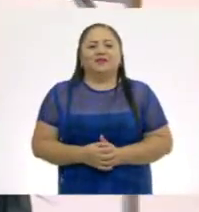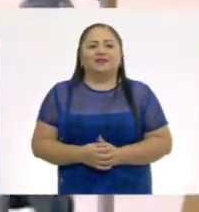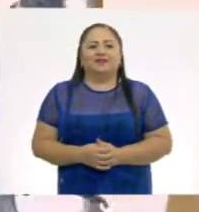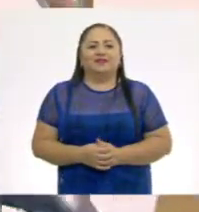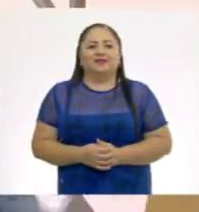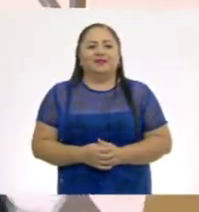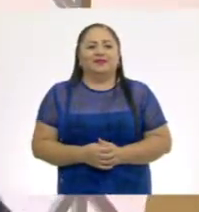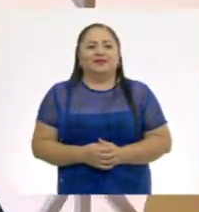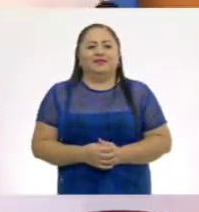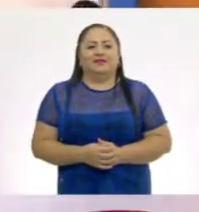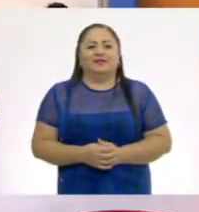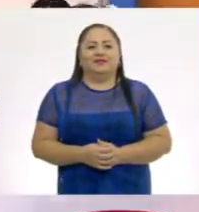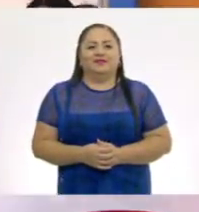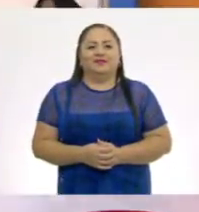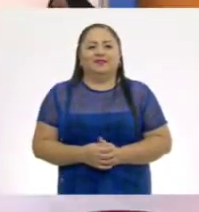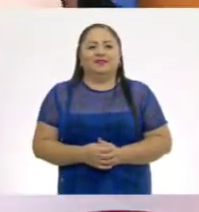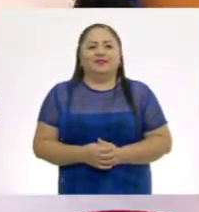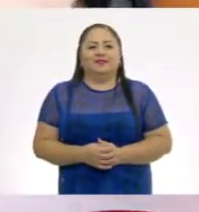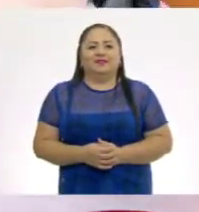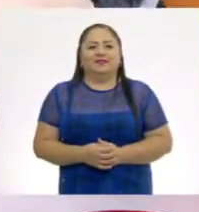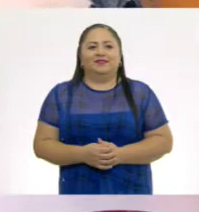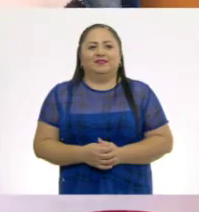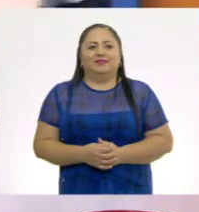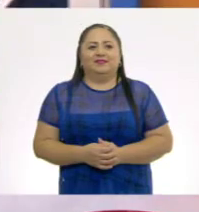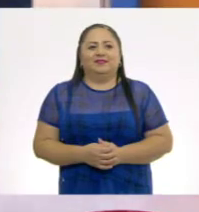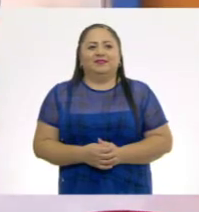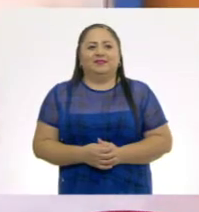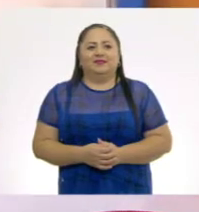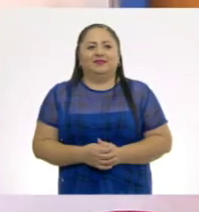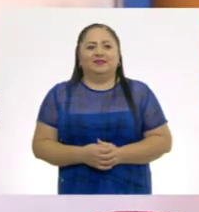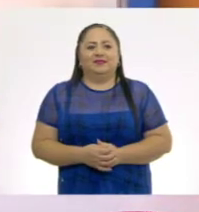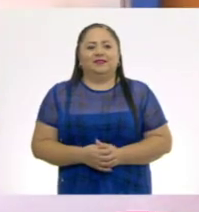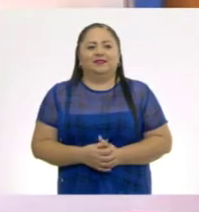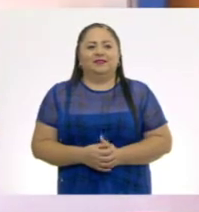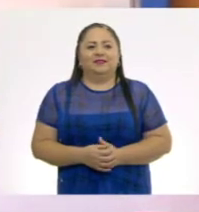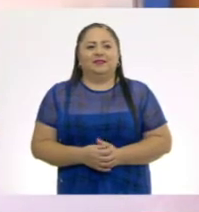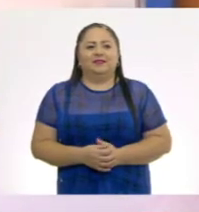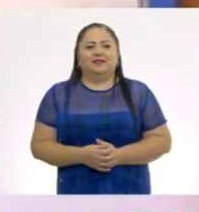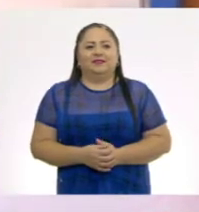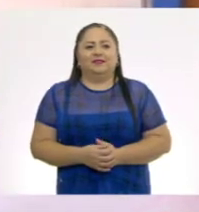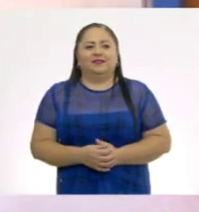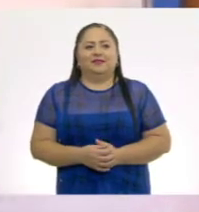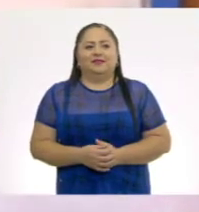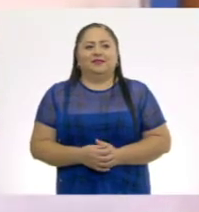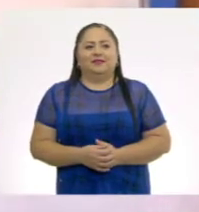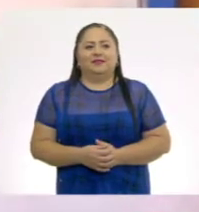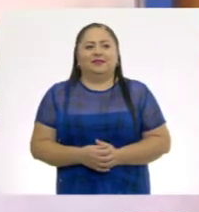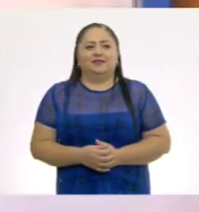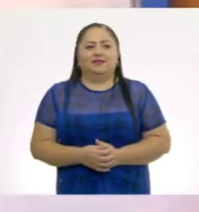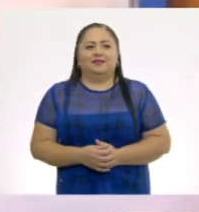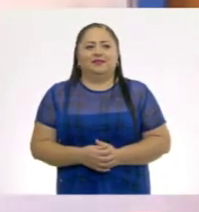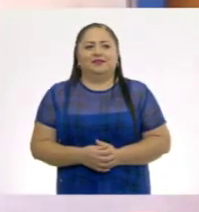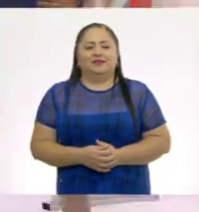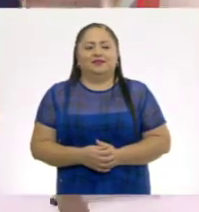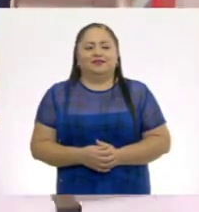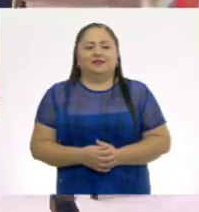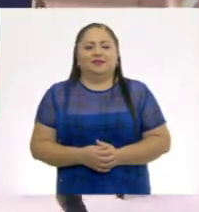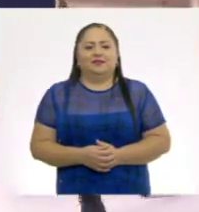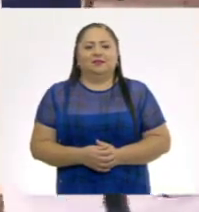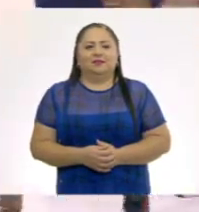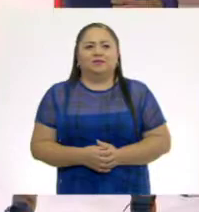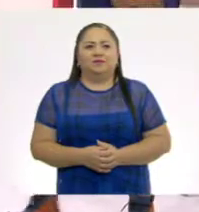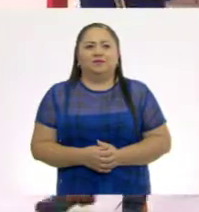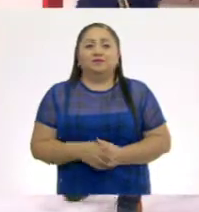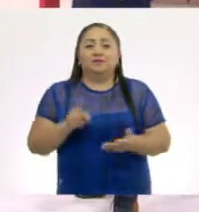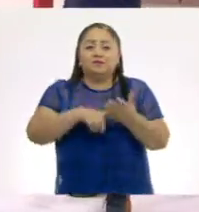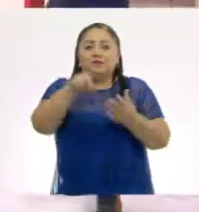Muy bien. Casi no llego. Wow. Inténtelo romper con alguna parte que